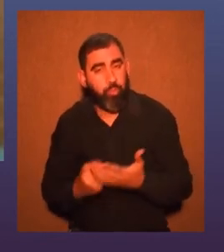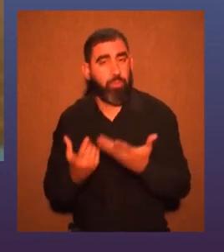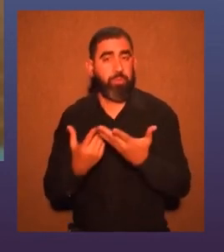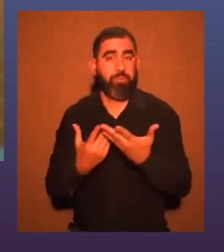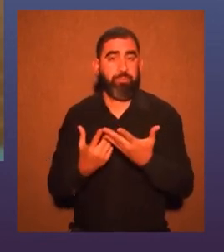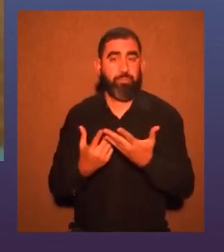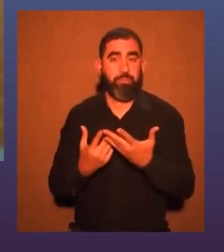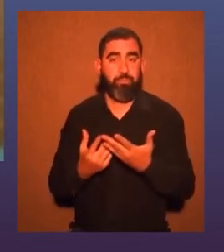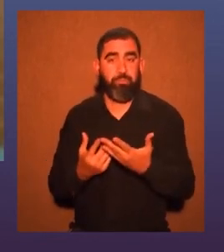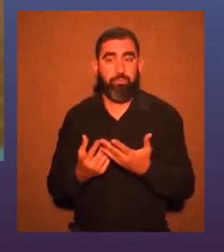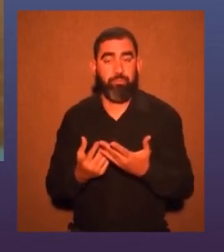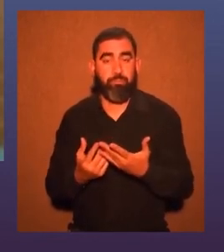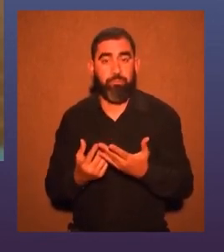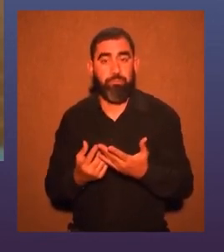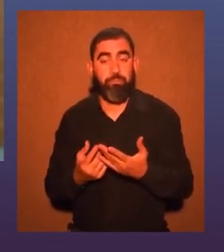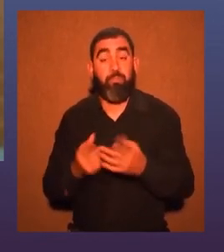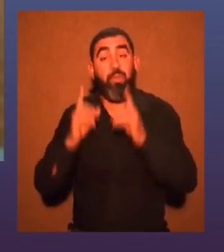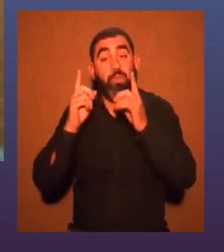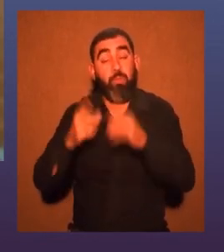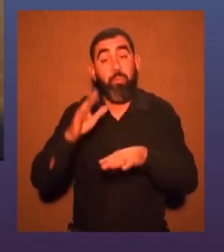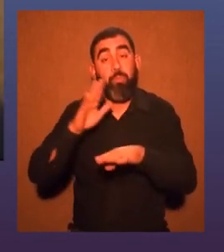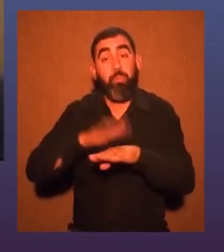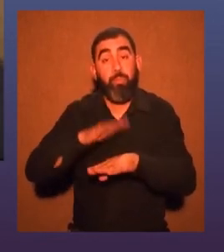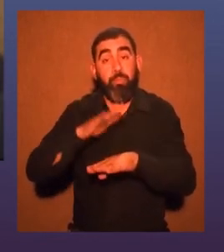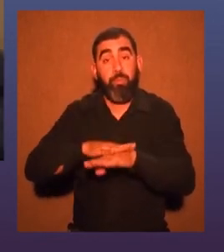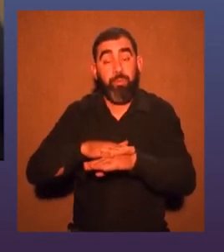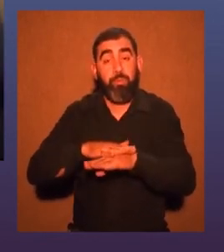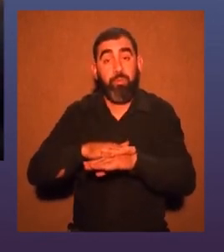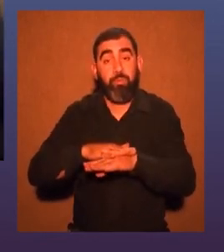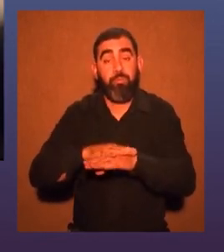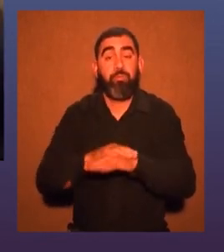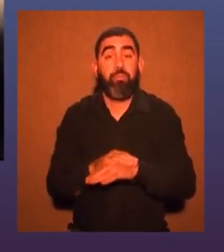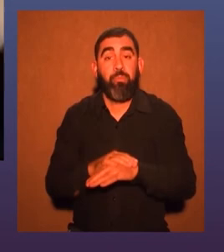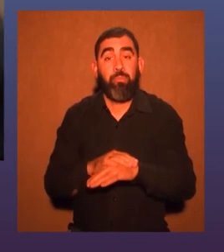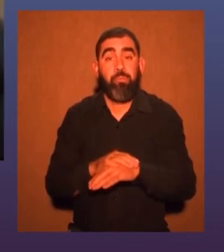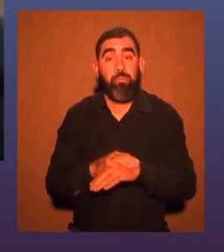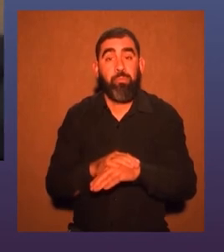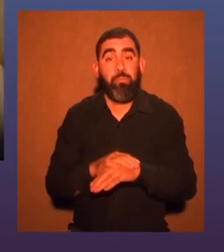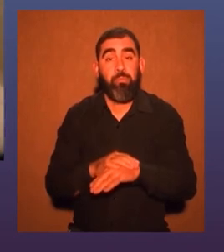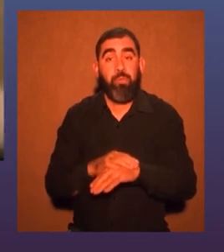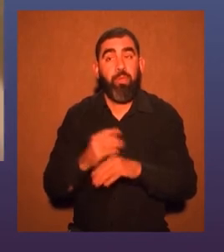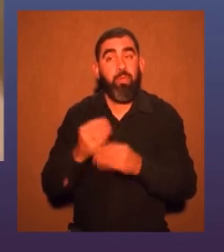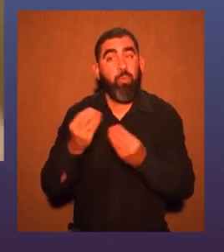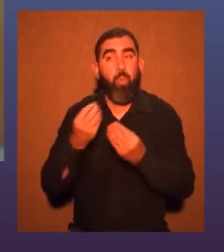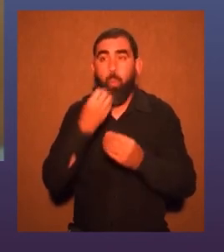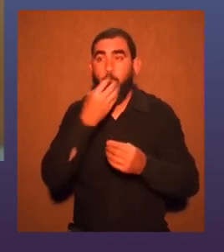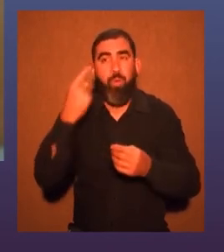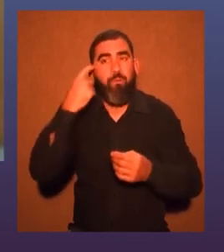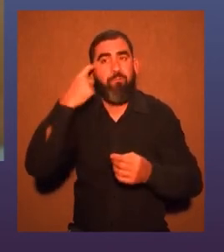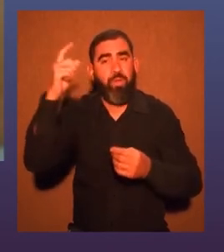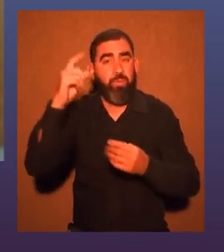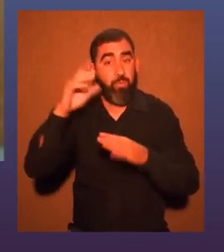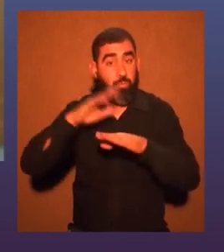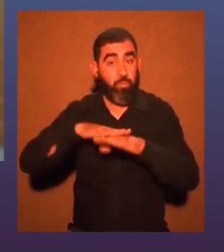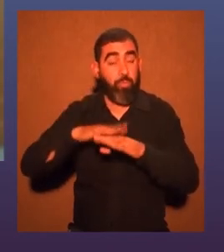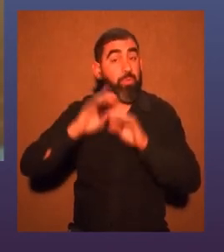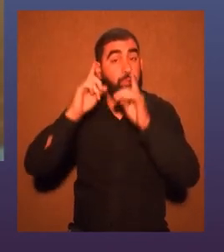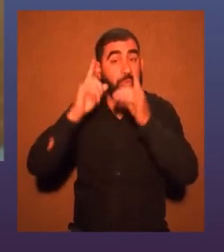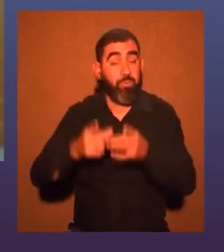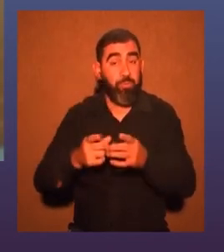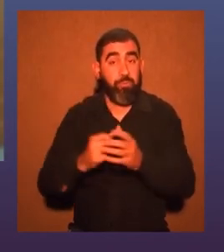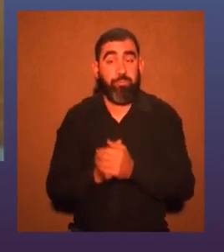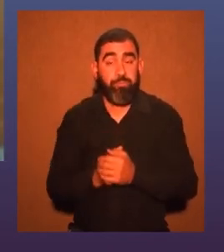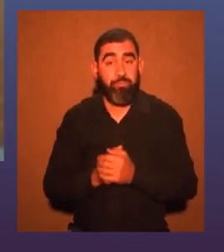angustia, pero a su vez momentos así de una gran creatividad. En fin,